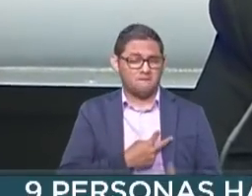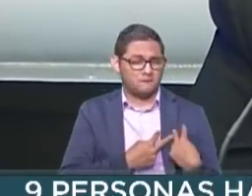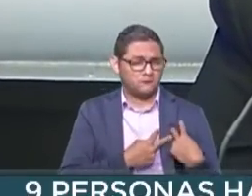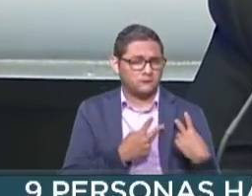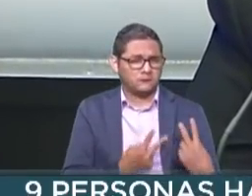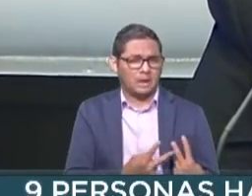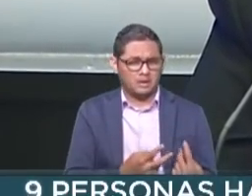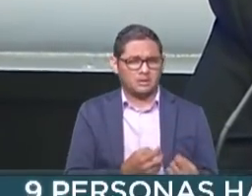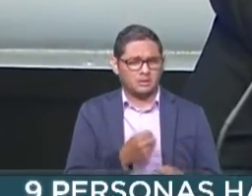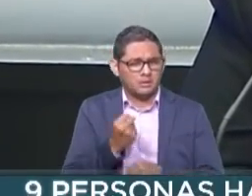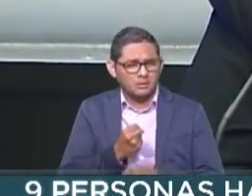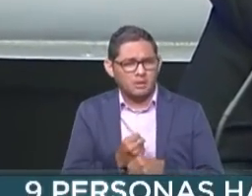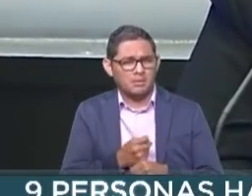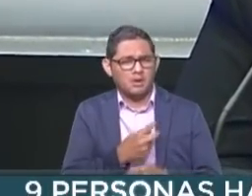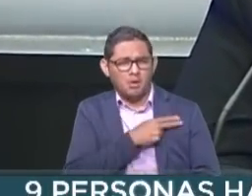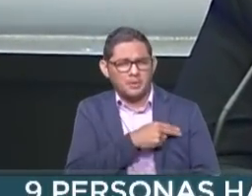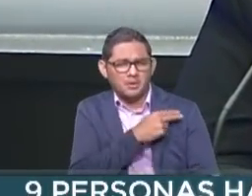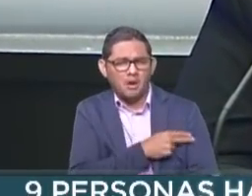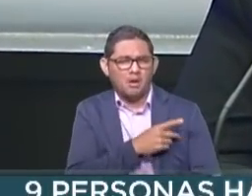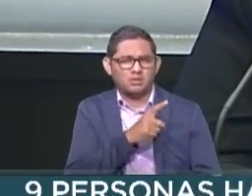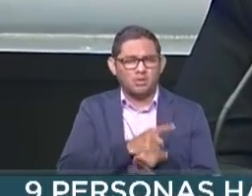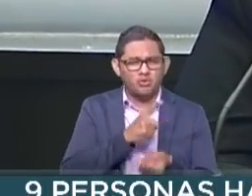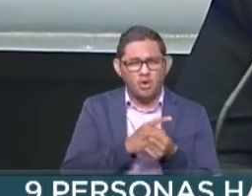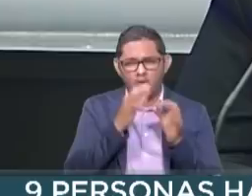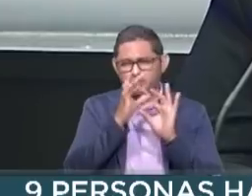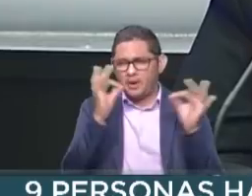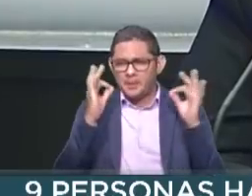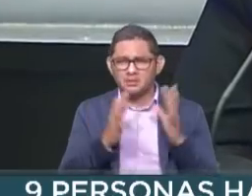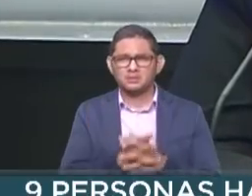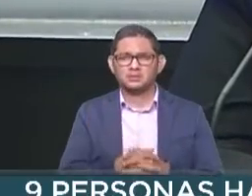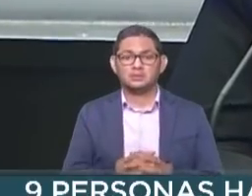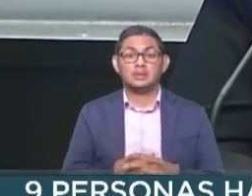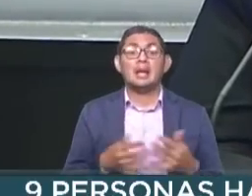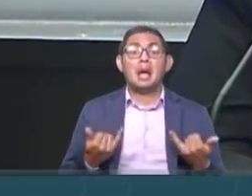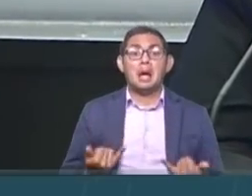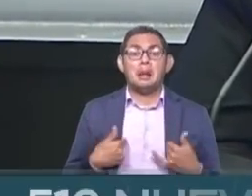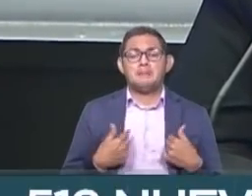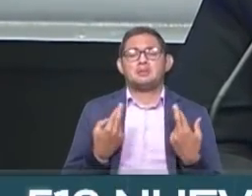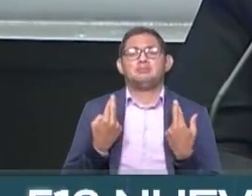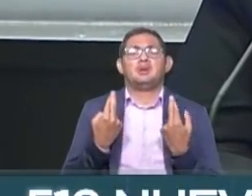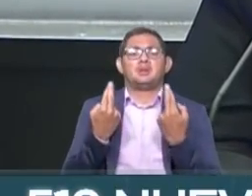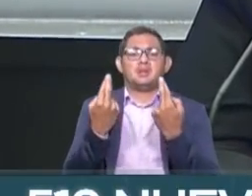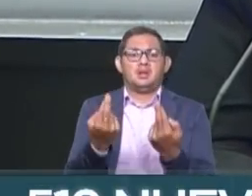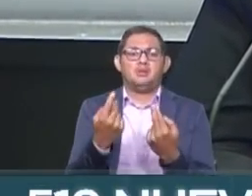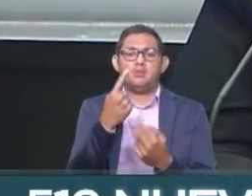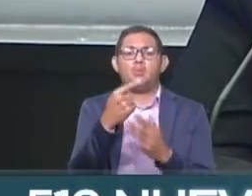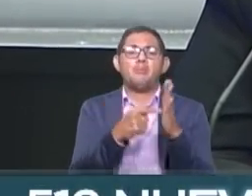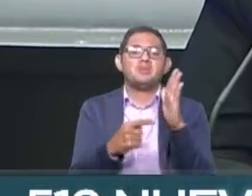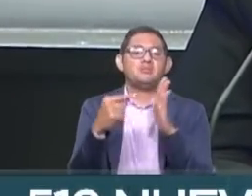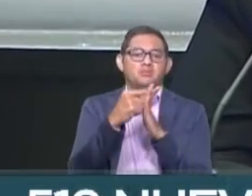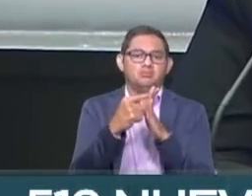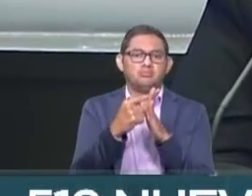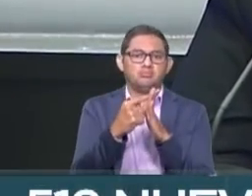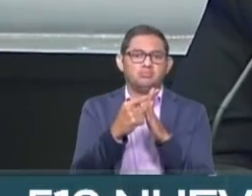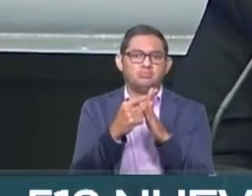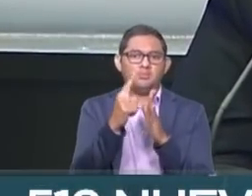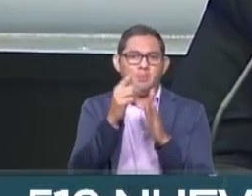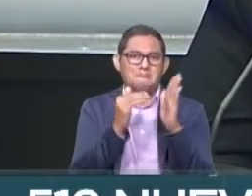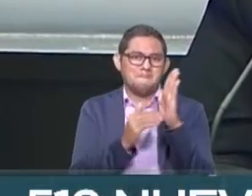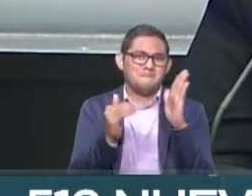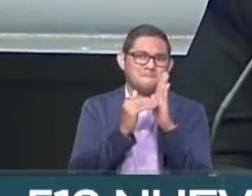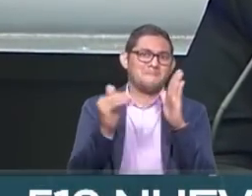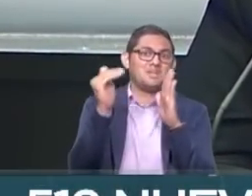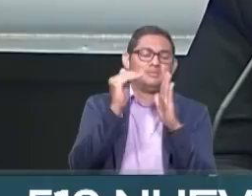el personal de atención. Hoy me presento a realizar una donación de 1 millón de mascarillas, las